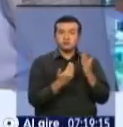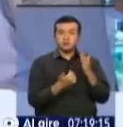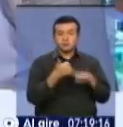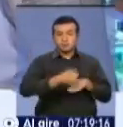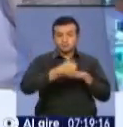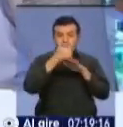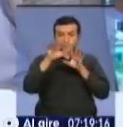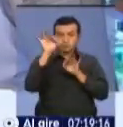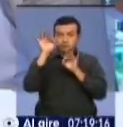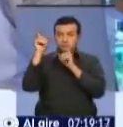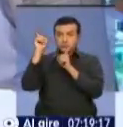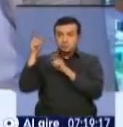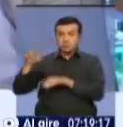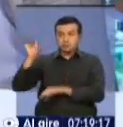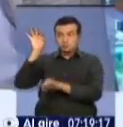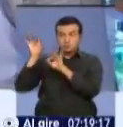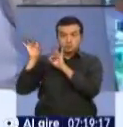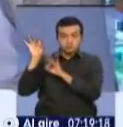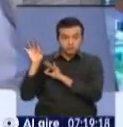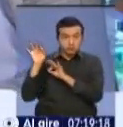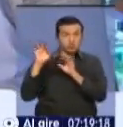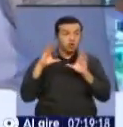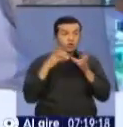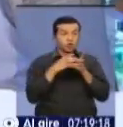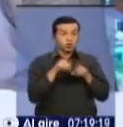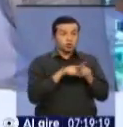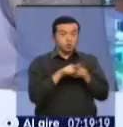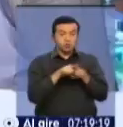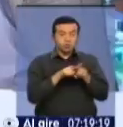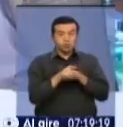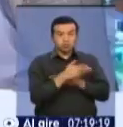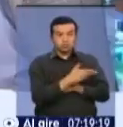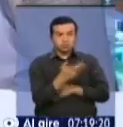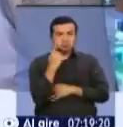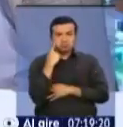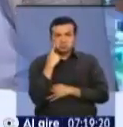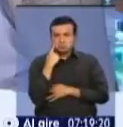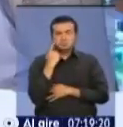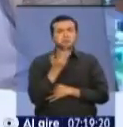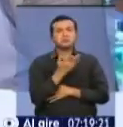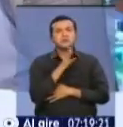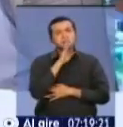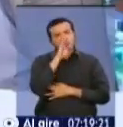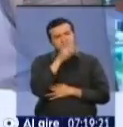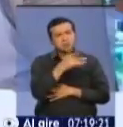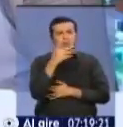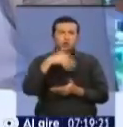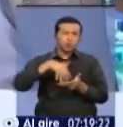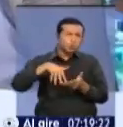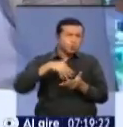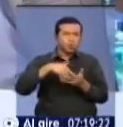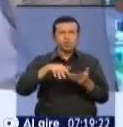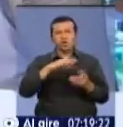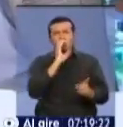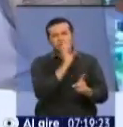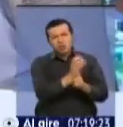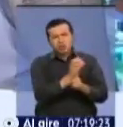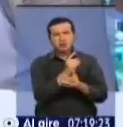de control, cuando los concursos de méritos y oposición vemos que siempre tienen cuestionamientos?